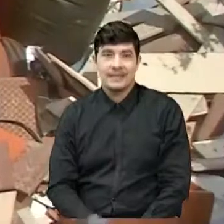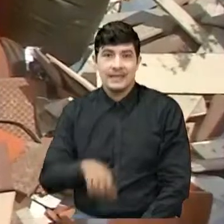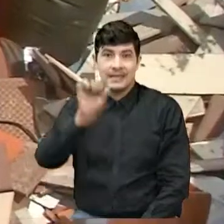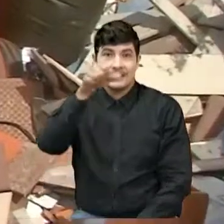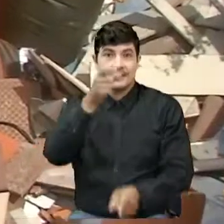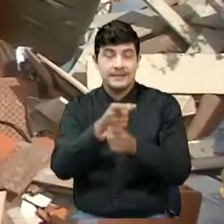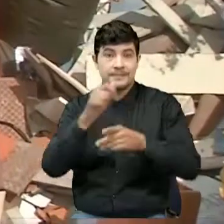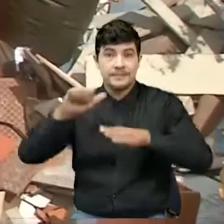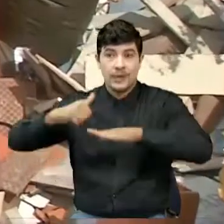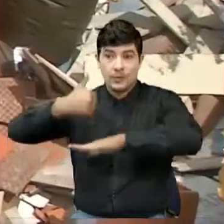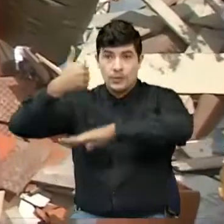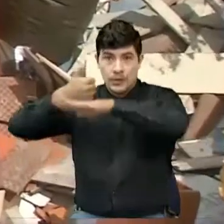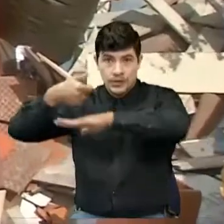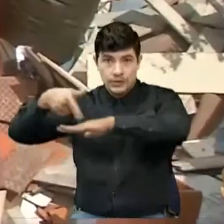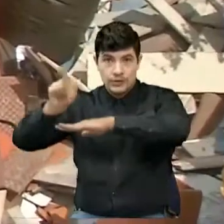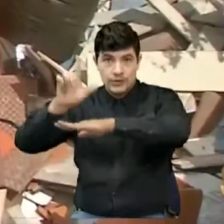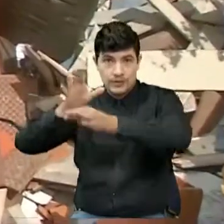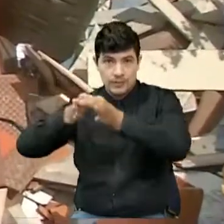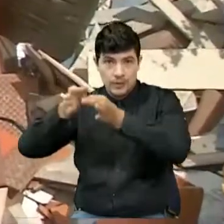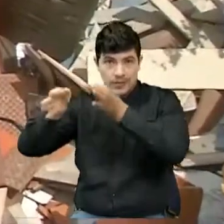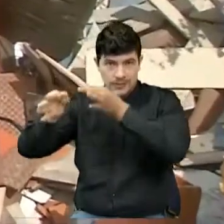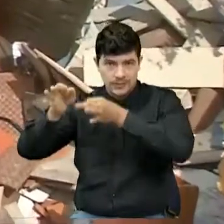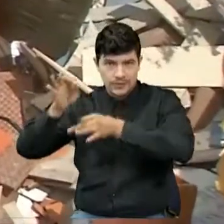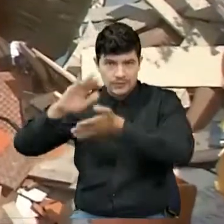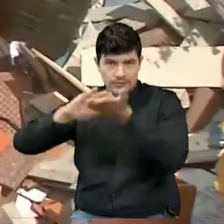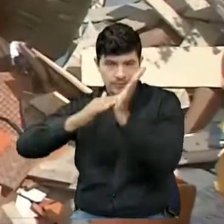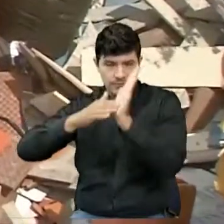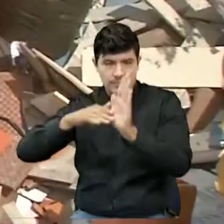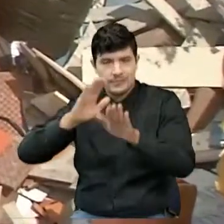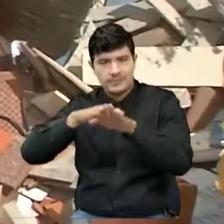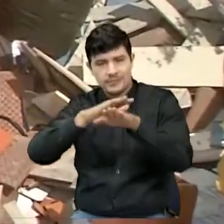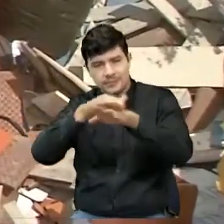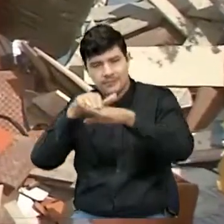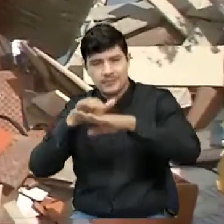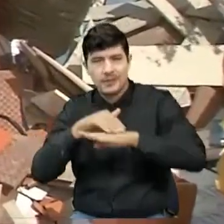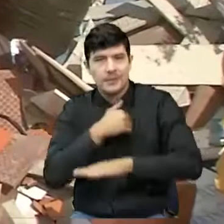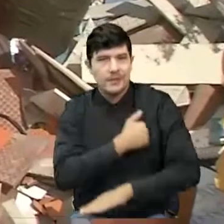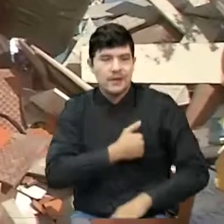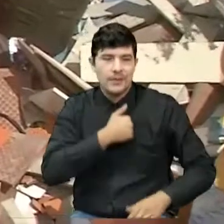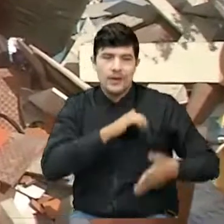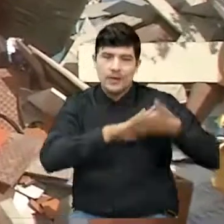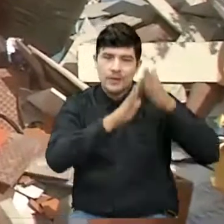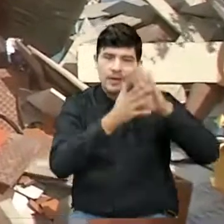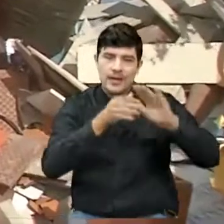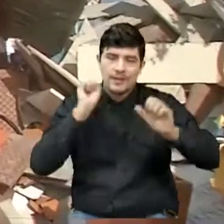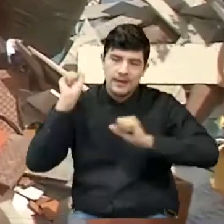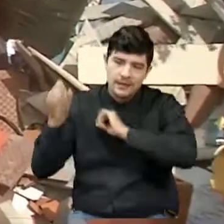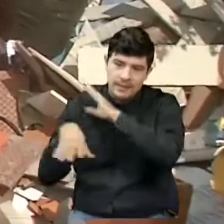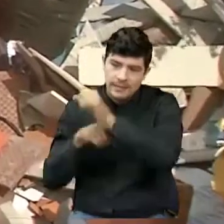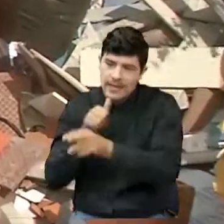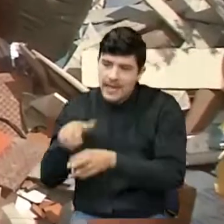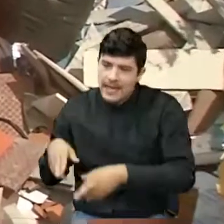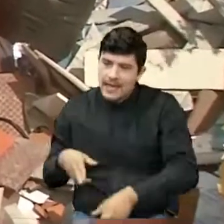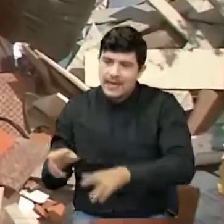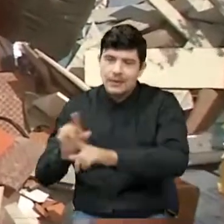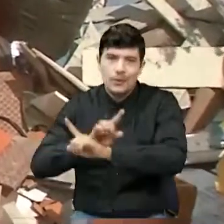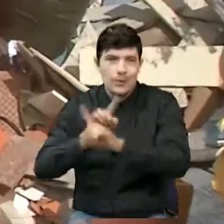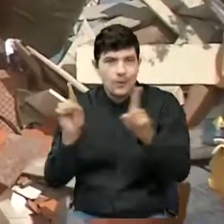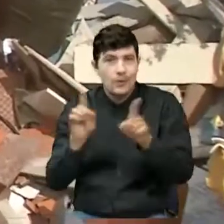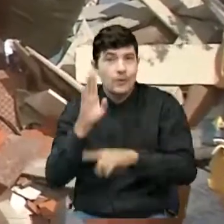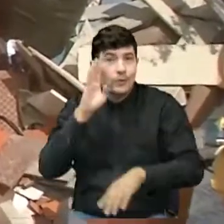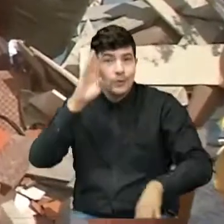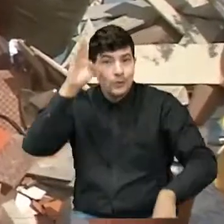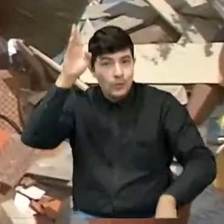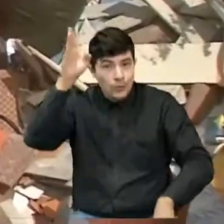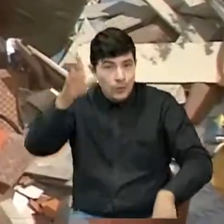Las autoridades del municipio de Florida Blanca le piden a la comunidad no arrojar escombros en las fuentes hídricas y de esta forma pues se evita